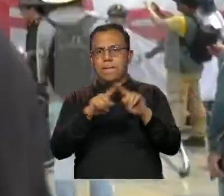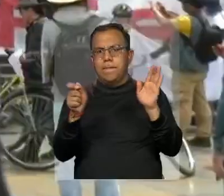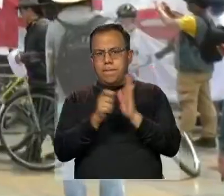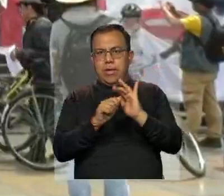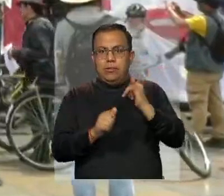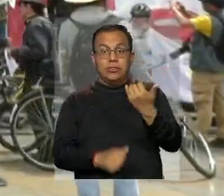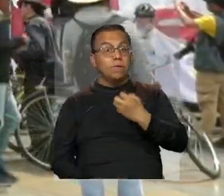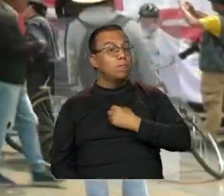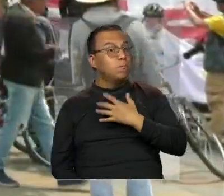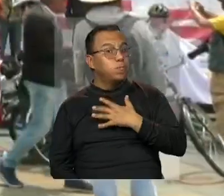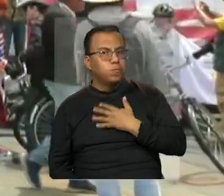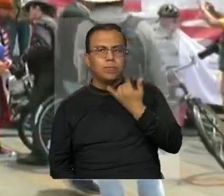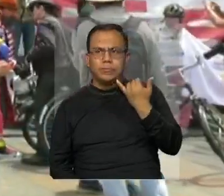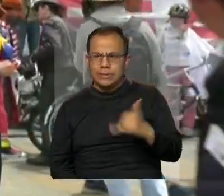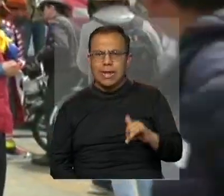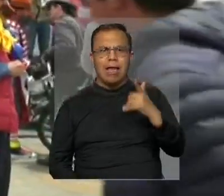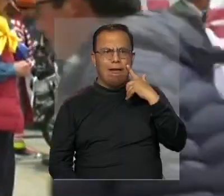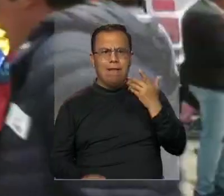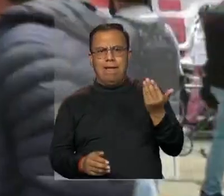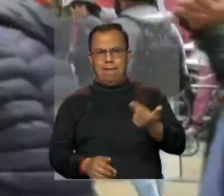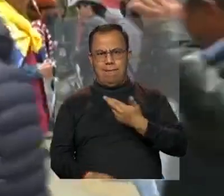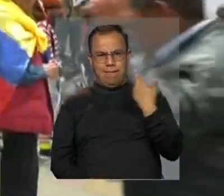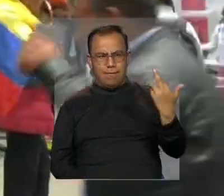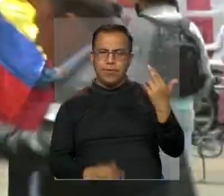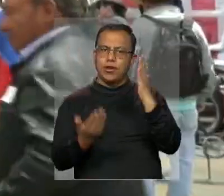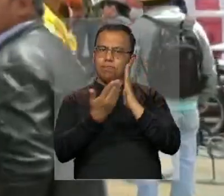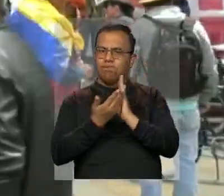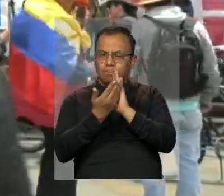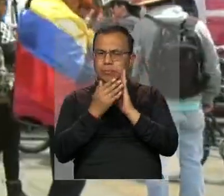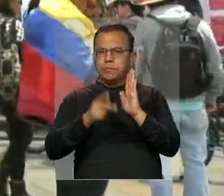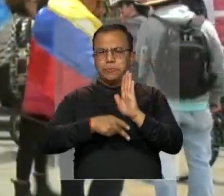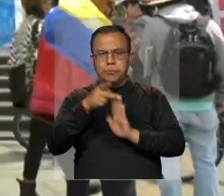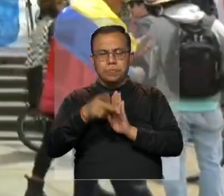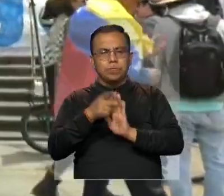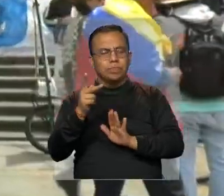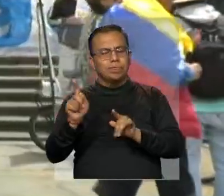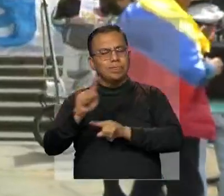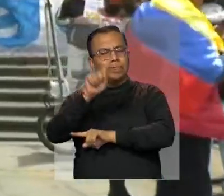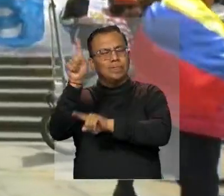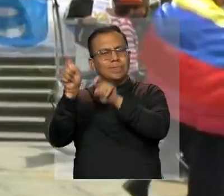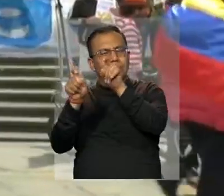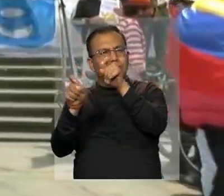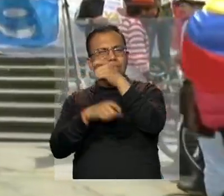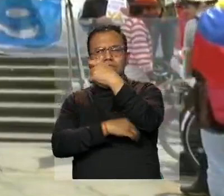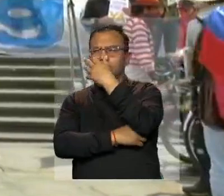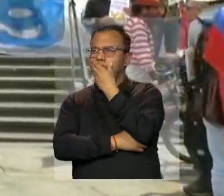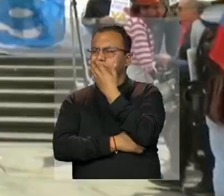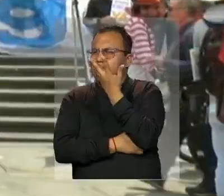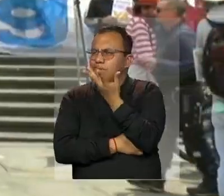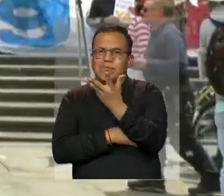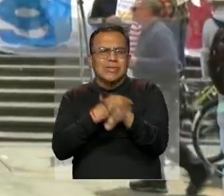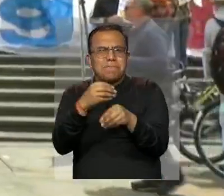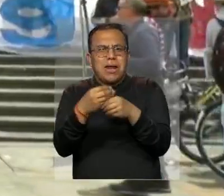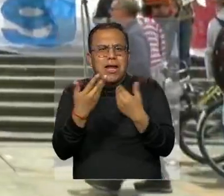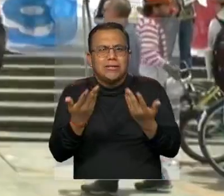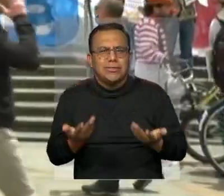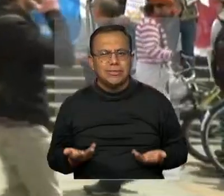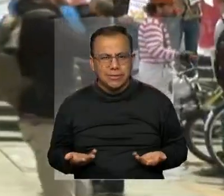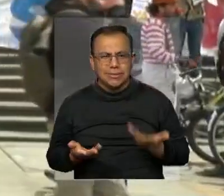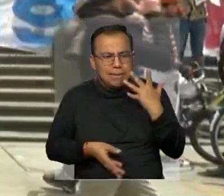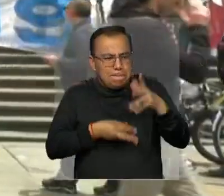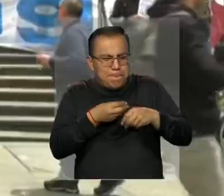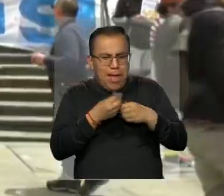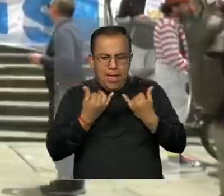la oportunidad, ya las han entrevistado, ya han estudiado sus hojas de vida. Entonces la pregunta un poco es, pues, ¿qué más espera? ¿Qué más esperan